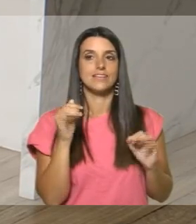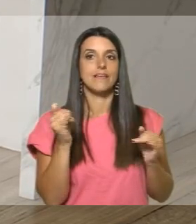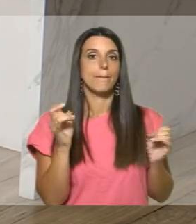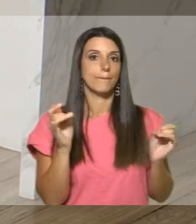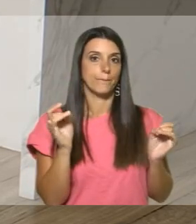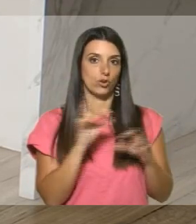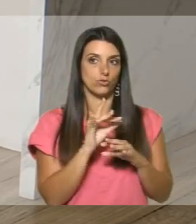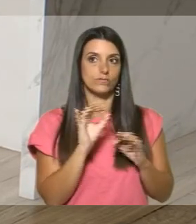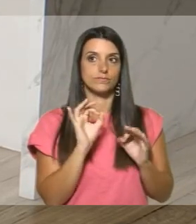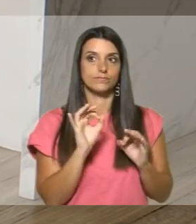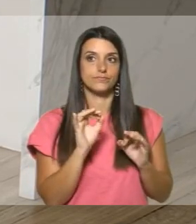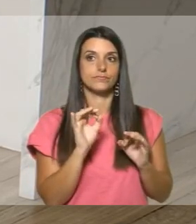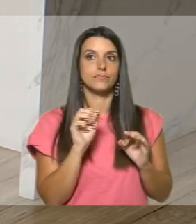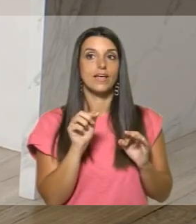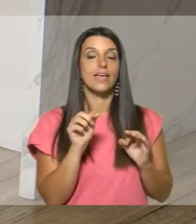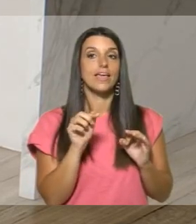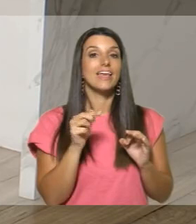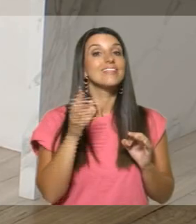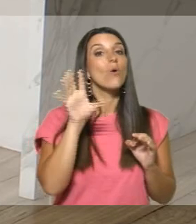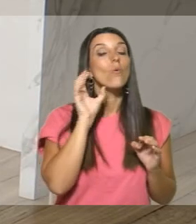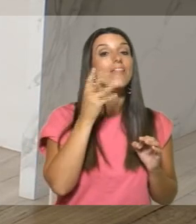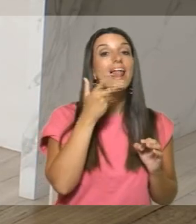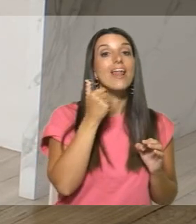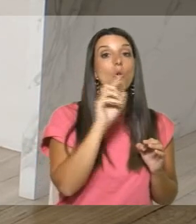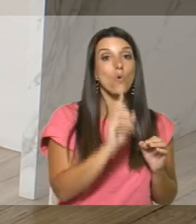mirá. Tenemos el almíbar que habíamos hecho hoy.